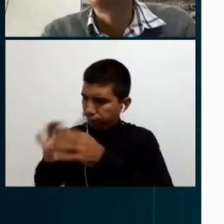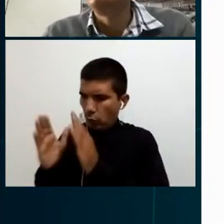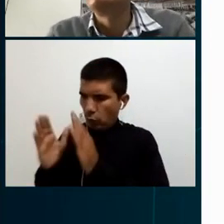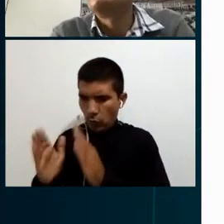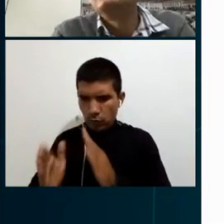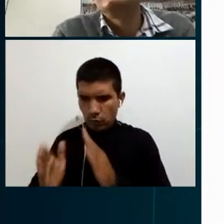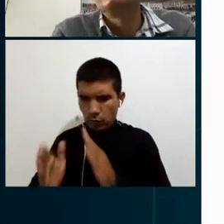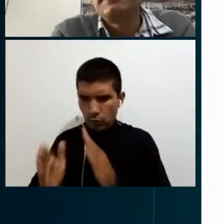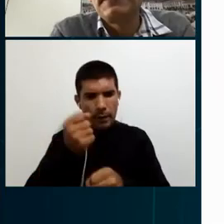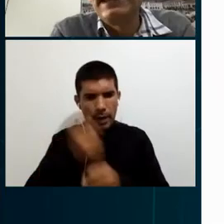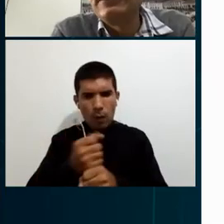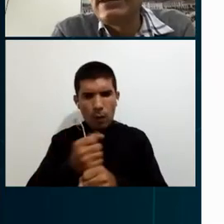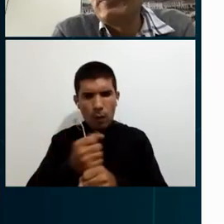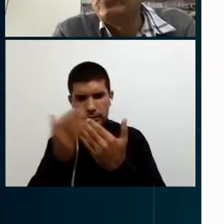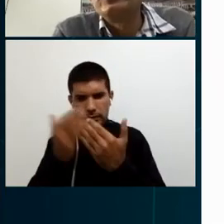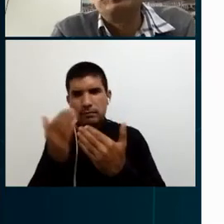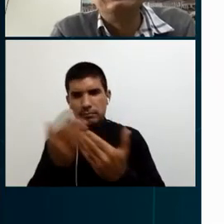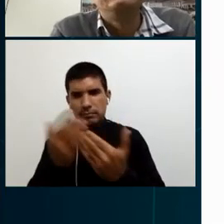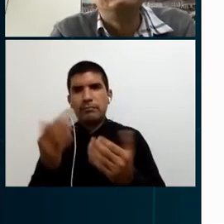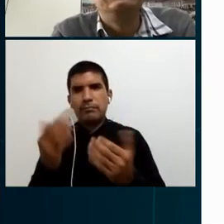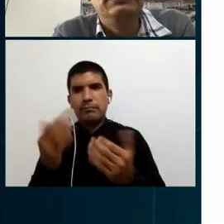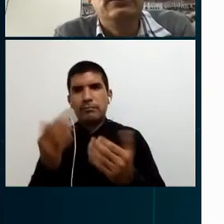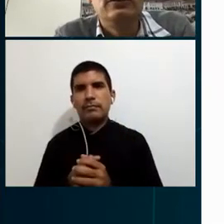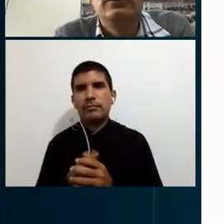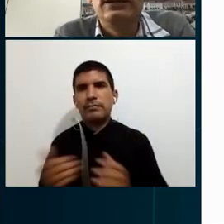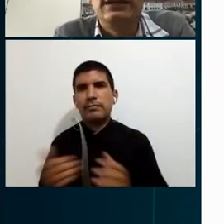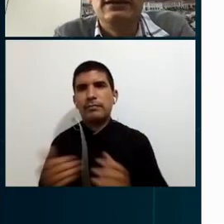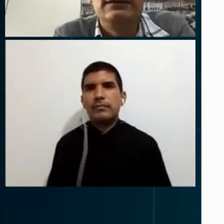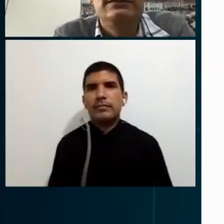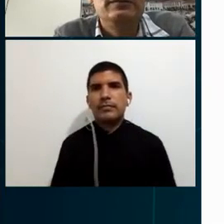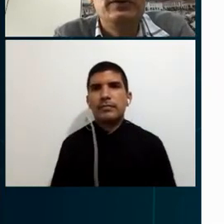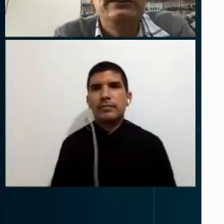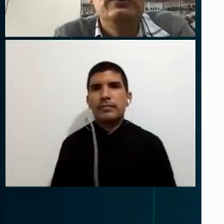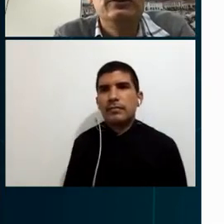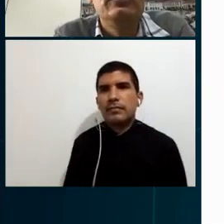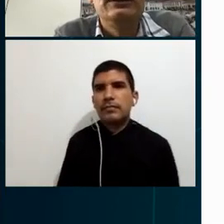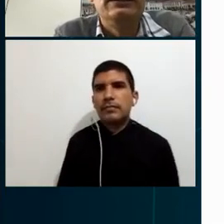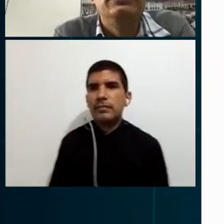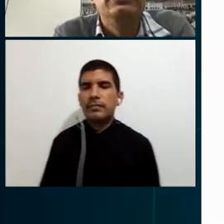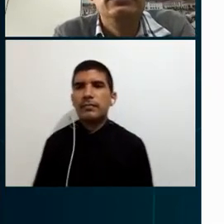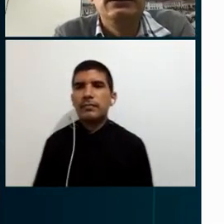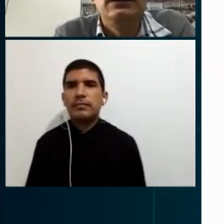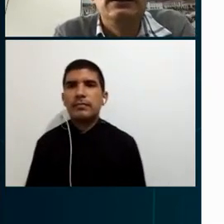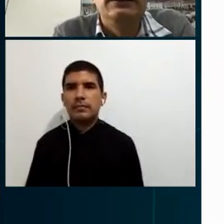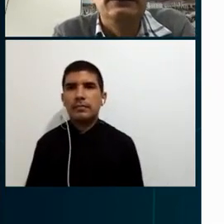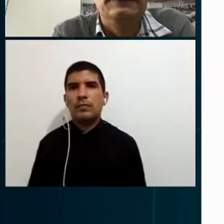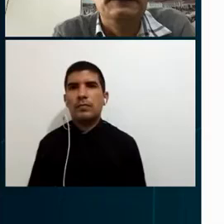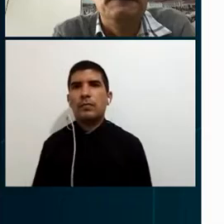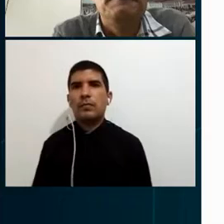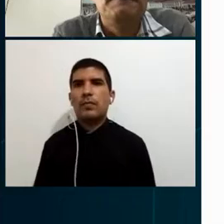El Internet de las cosas, en esto ya hay mucho, y yo creo que esto puede ser uno de los que